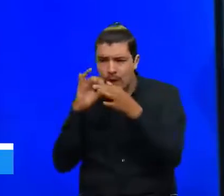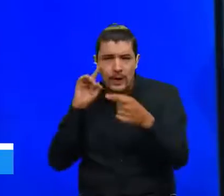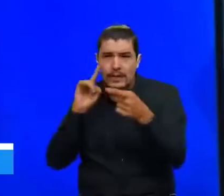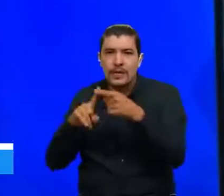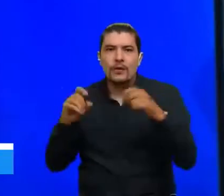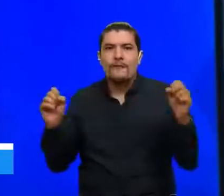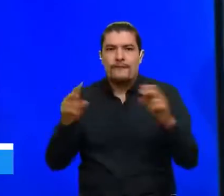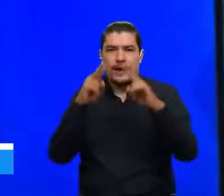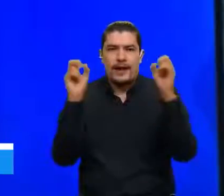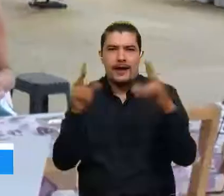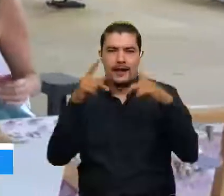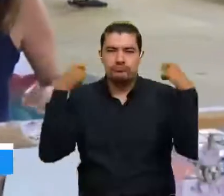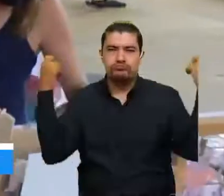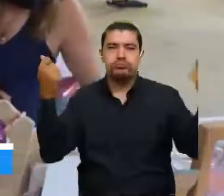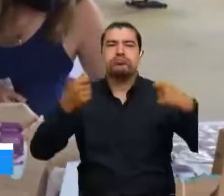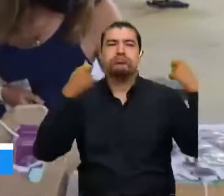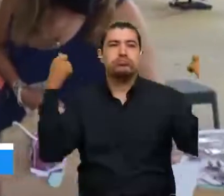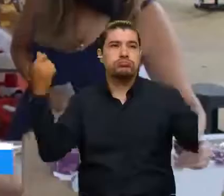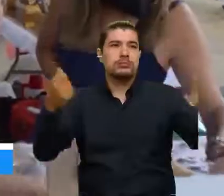feria.